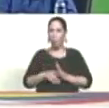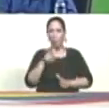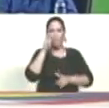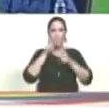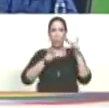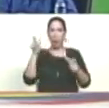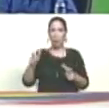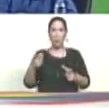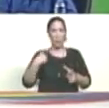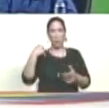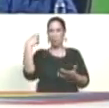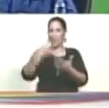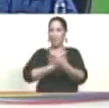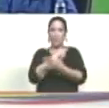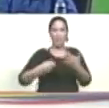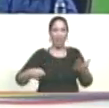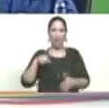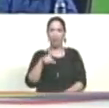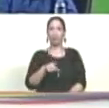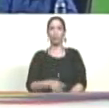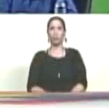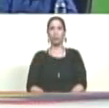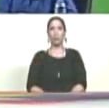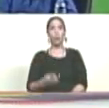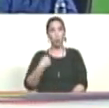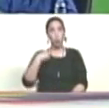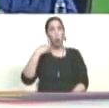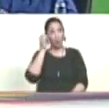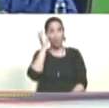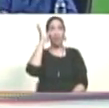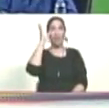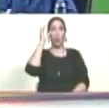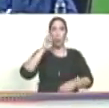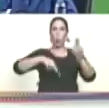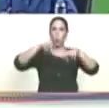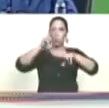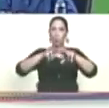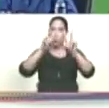Estado ausente, creo en la construcción de un nuevo Estado